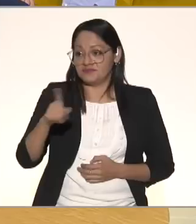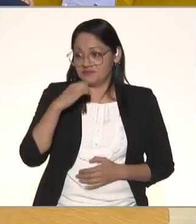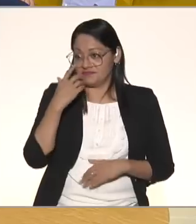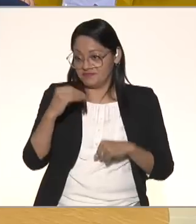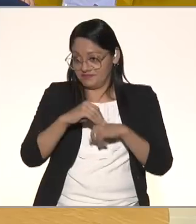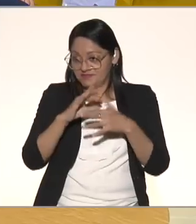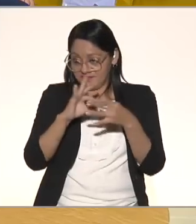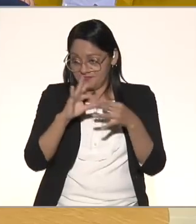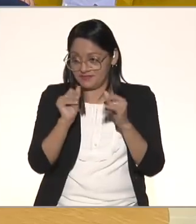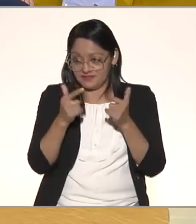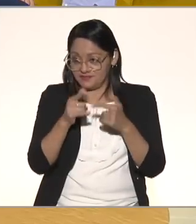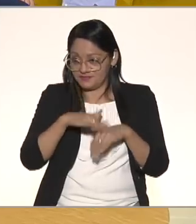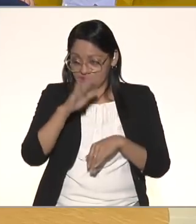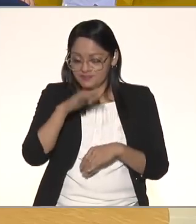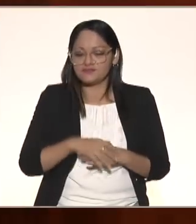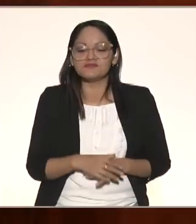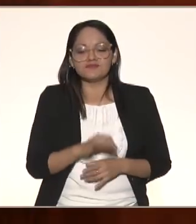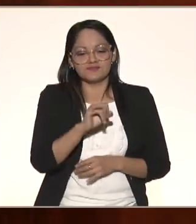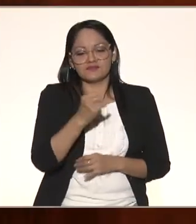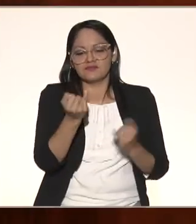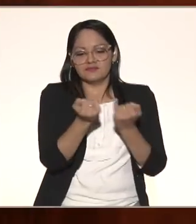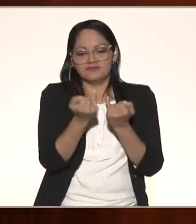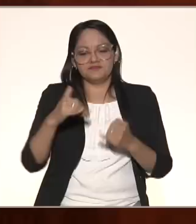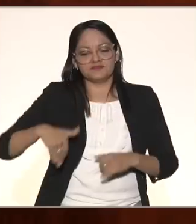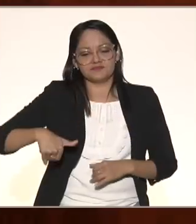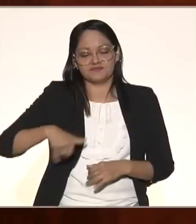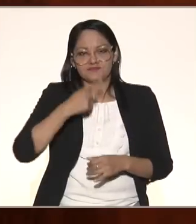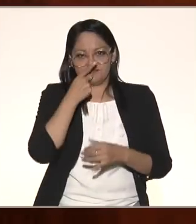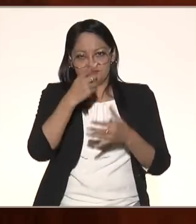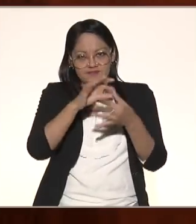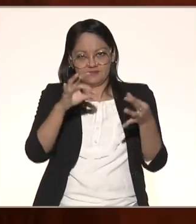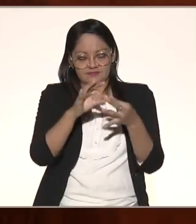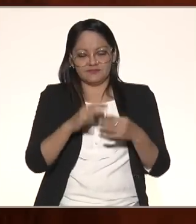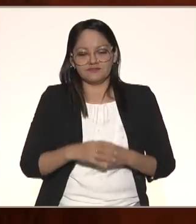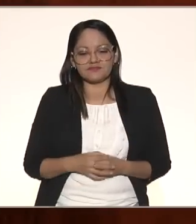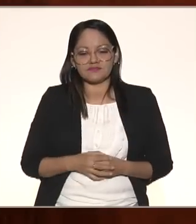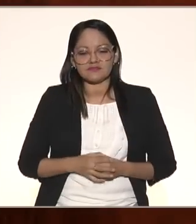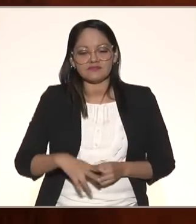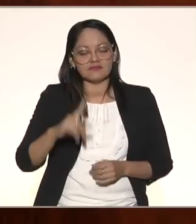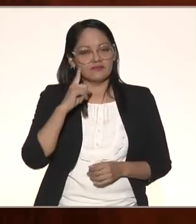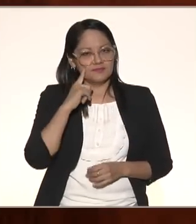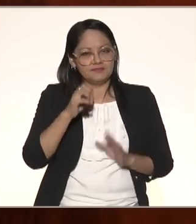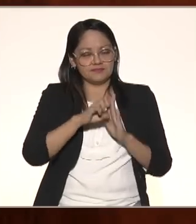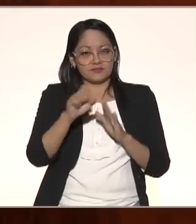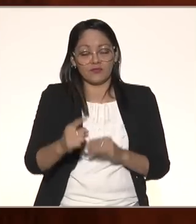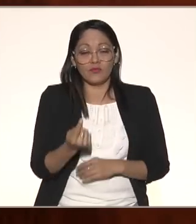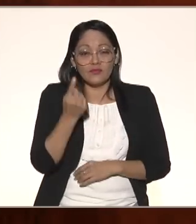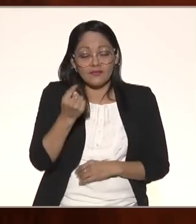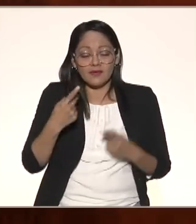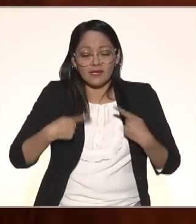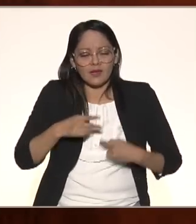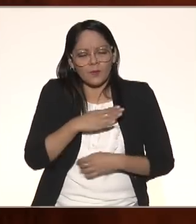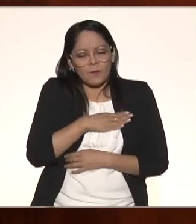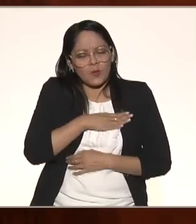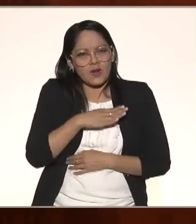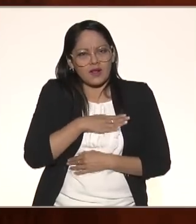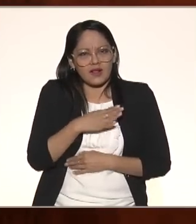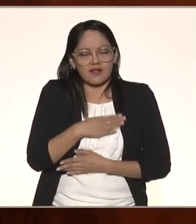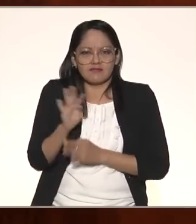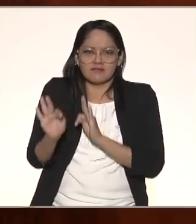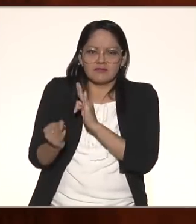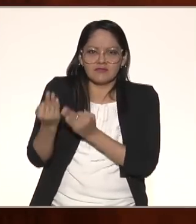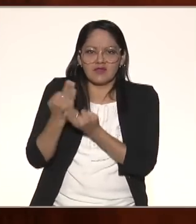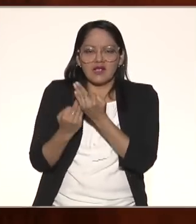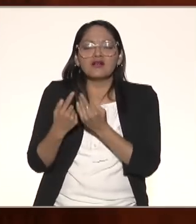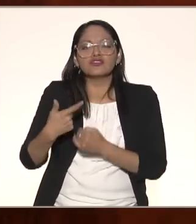agregar. Yo creo que ahí también con esto que mencionan, un acto de generosidad sería yo me cuido, yo